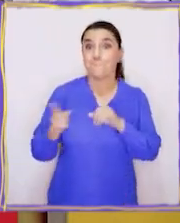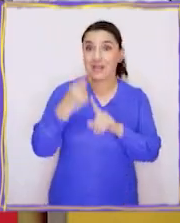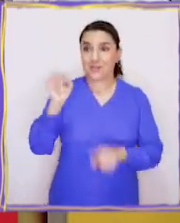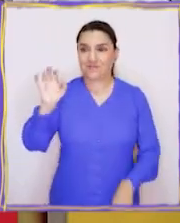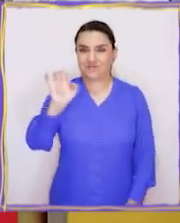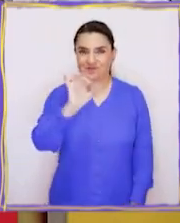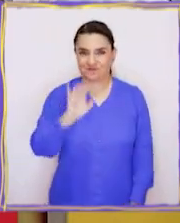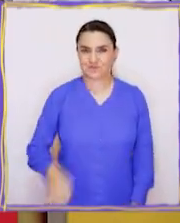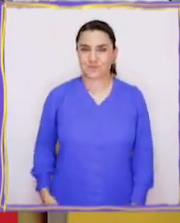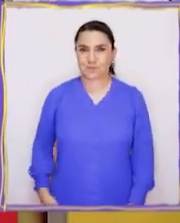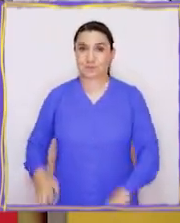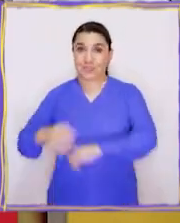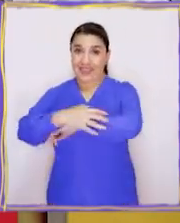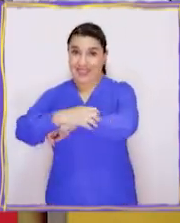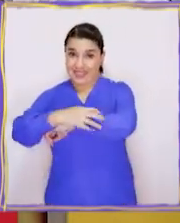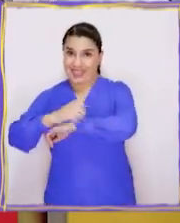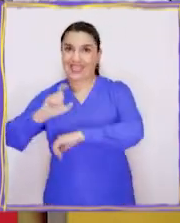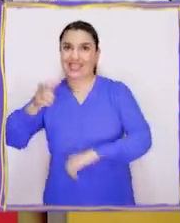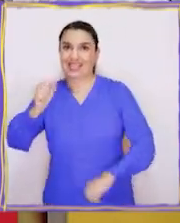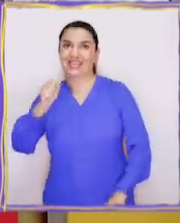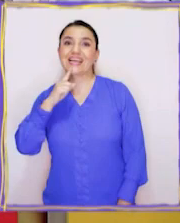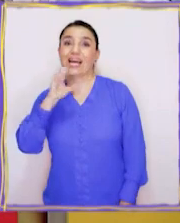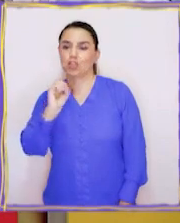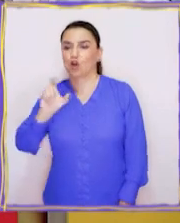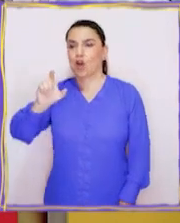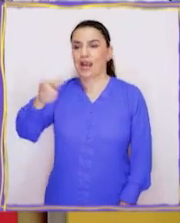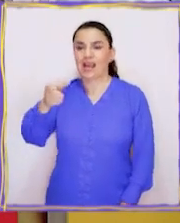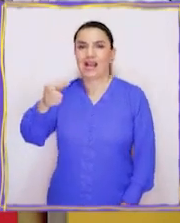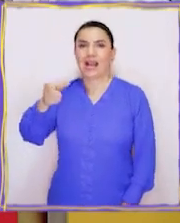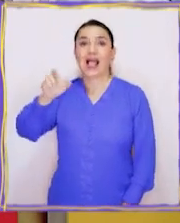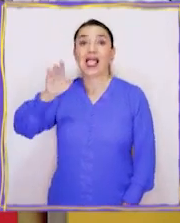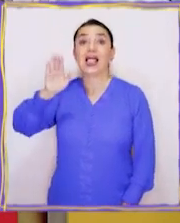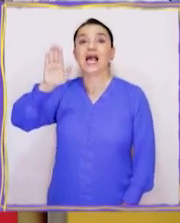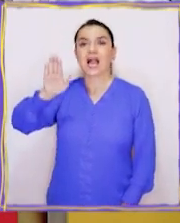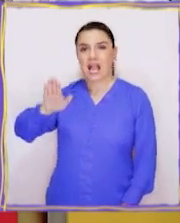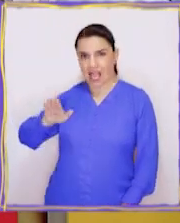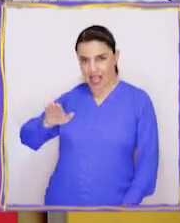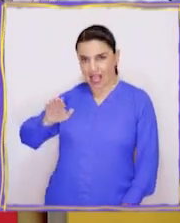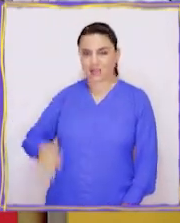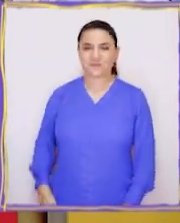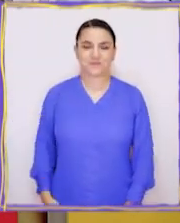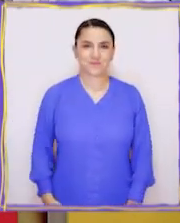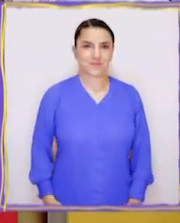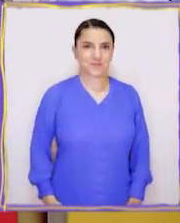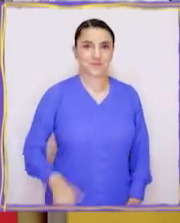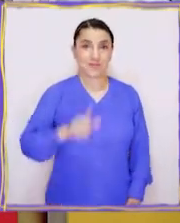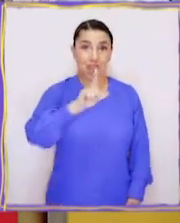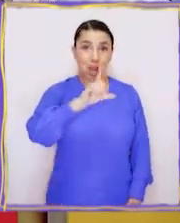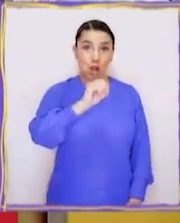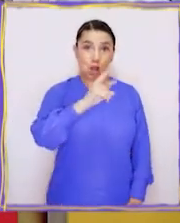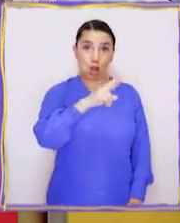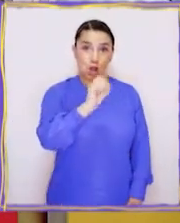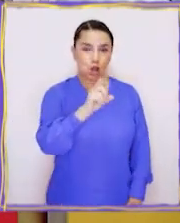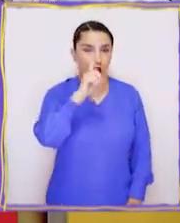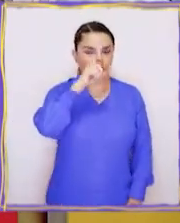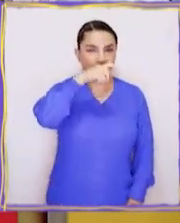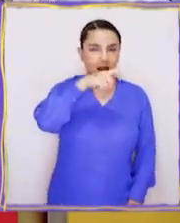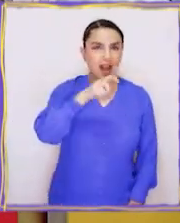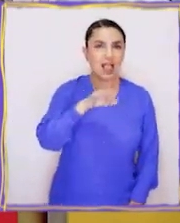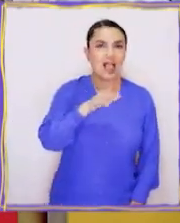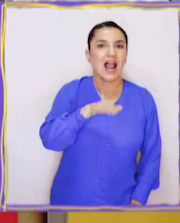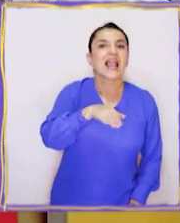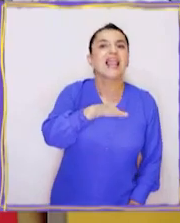sonido. En el caso de gato, nuestra lengua baja. G. En el caso del loro, la lengua sube, así.